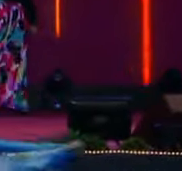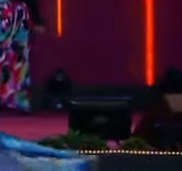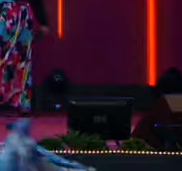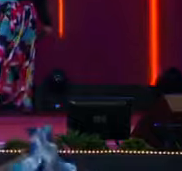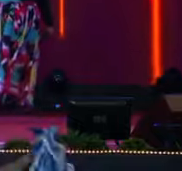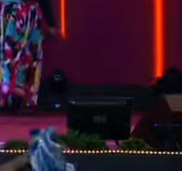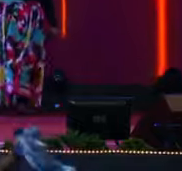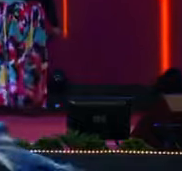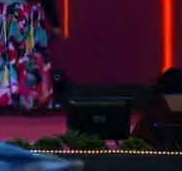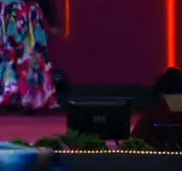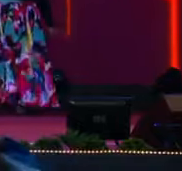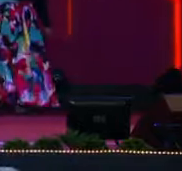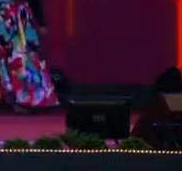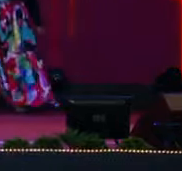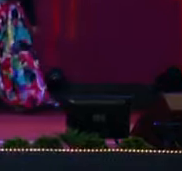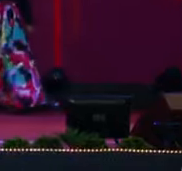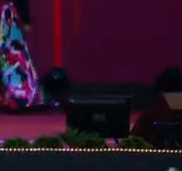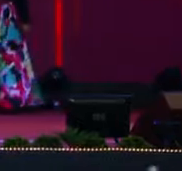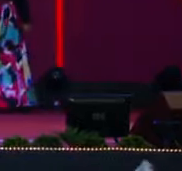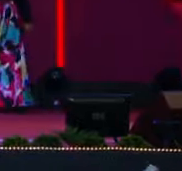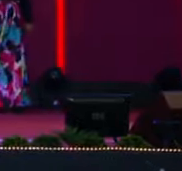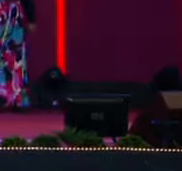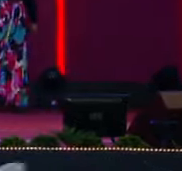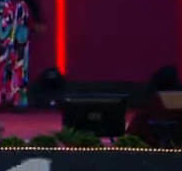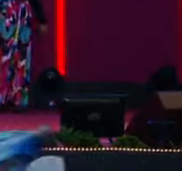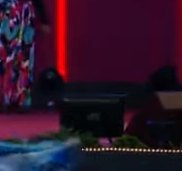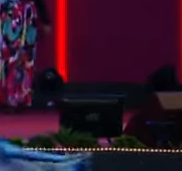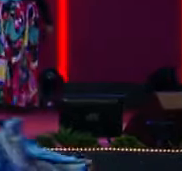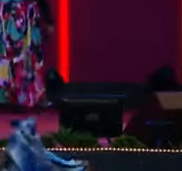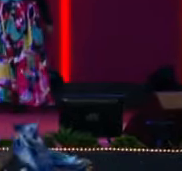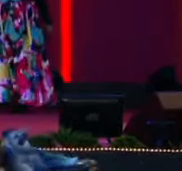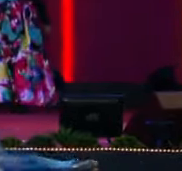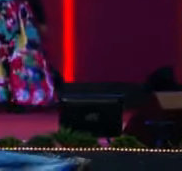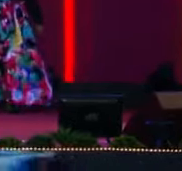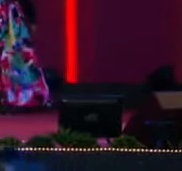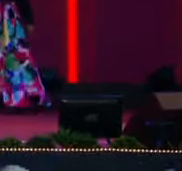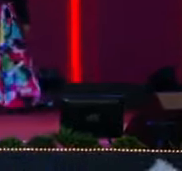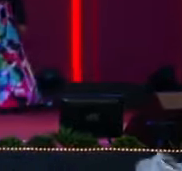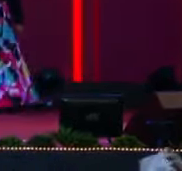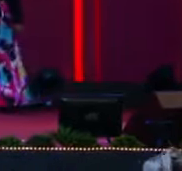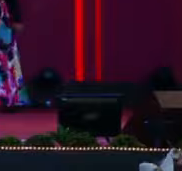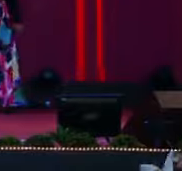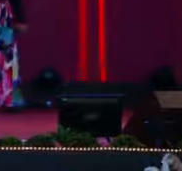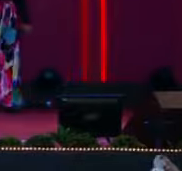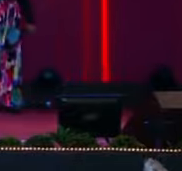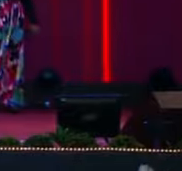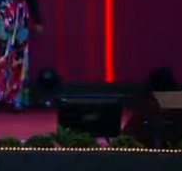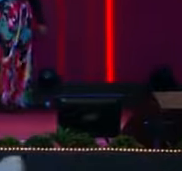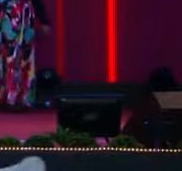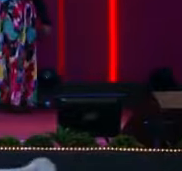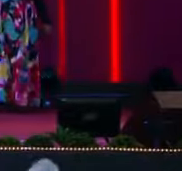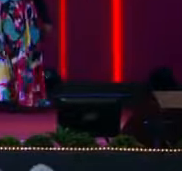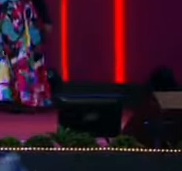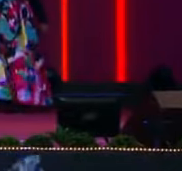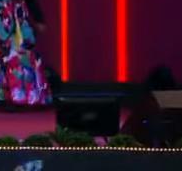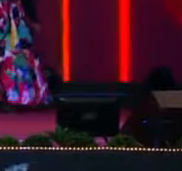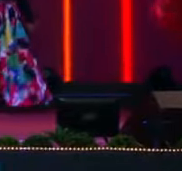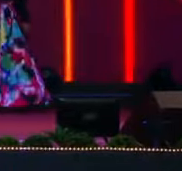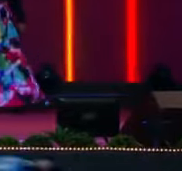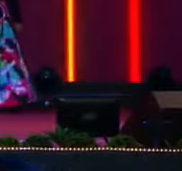dado fuerza? ¿Por qué? Porque tu vida, porque tus emociones, porque tu corazón